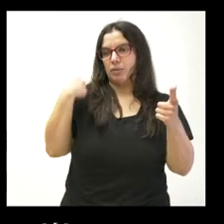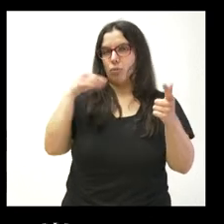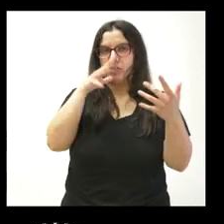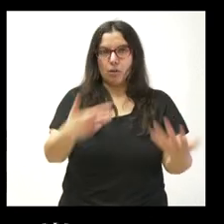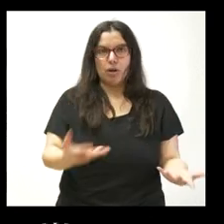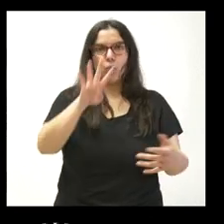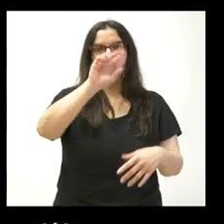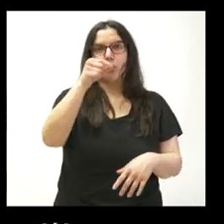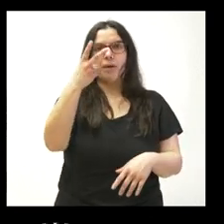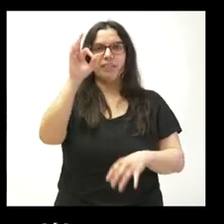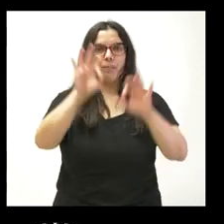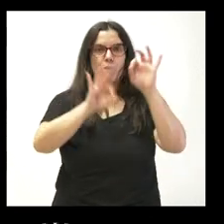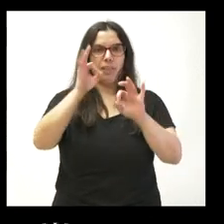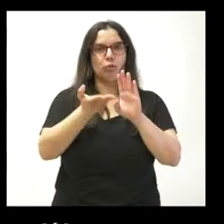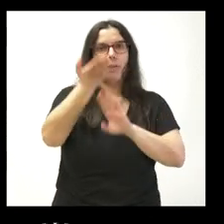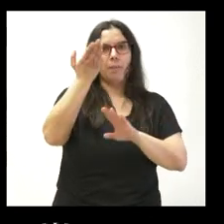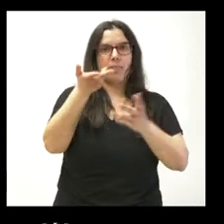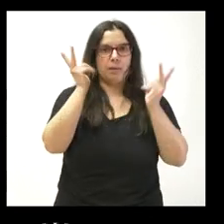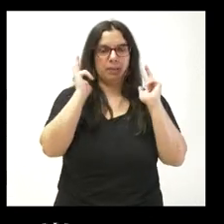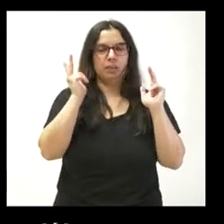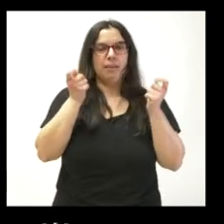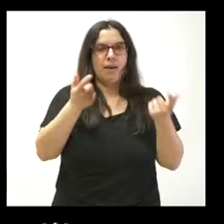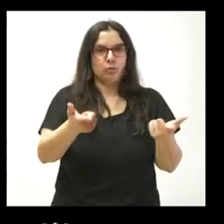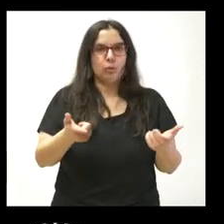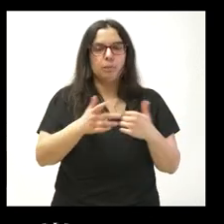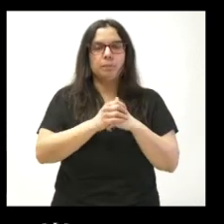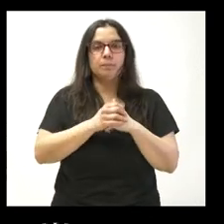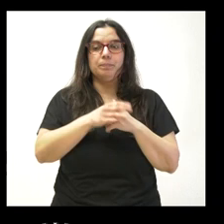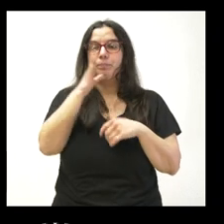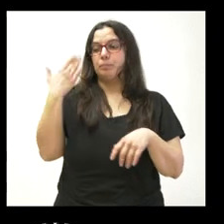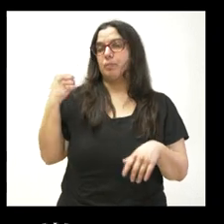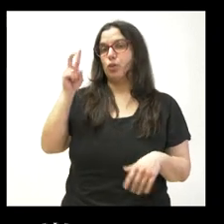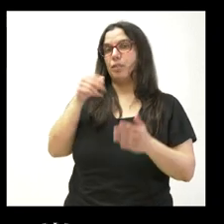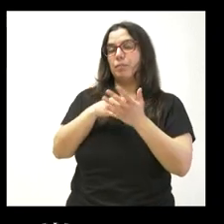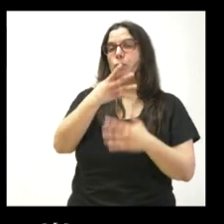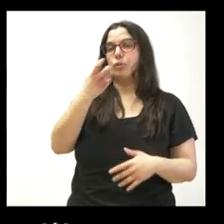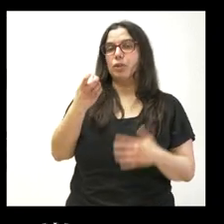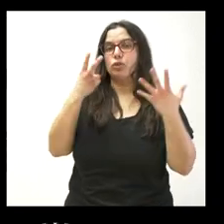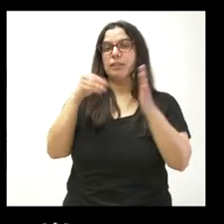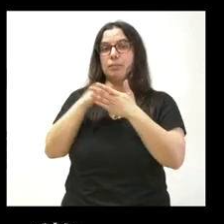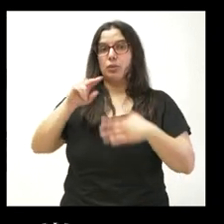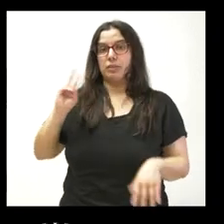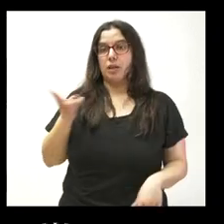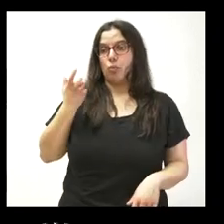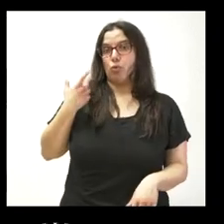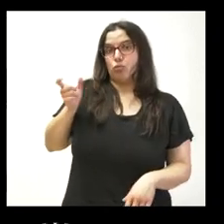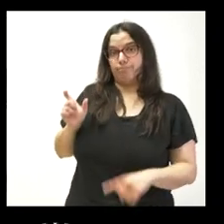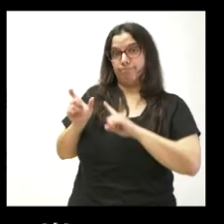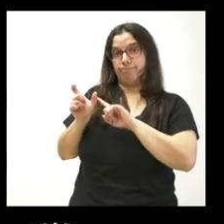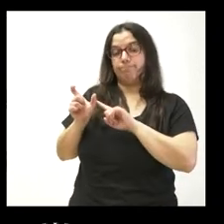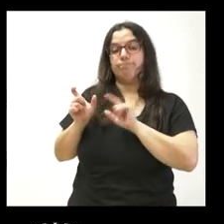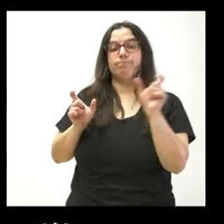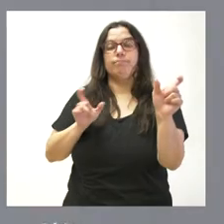4,20 por de aumento el 4,2 de aumento al pasar del 12,470 millones de euros a